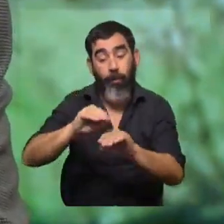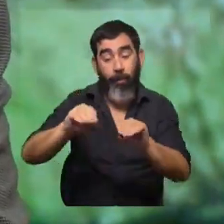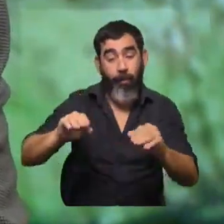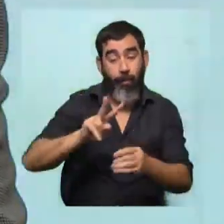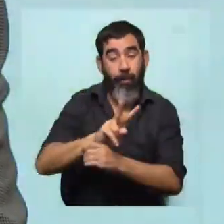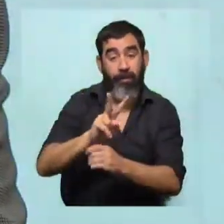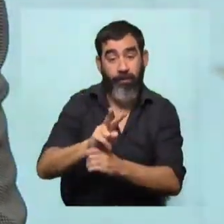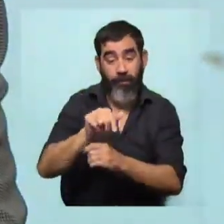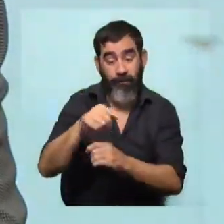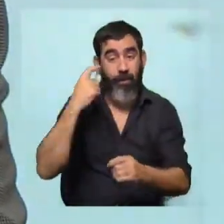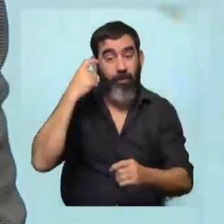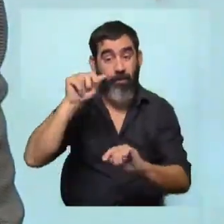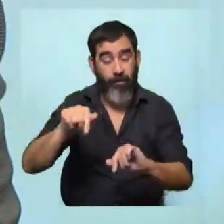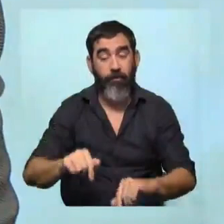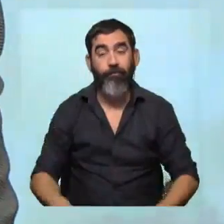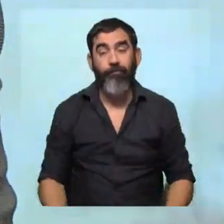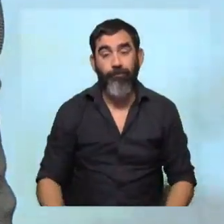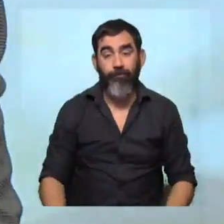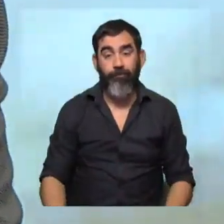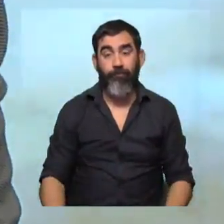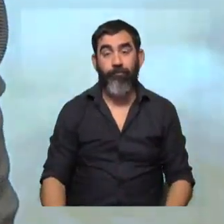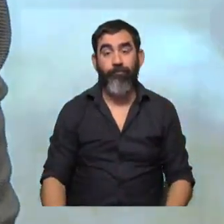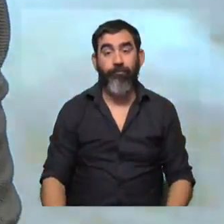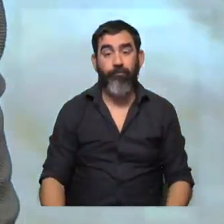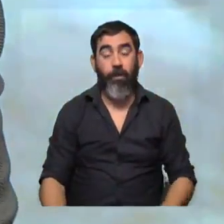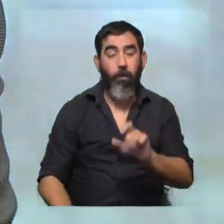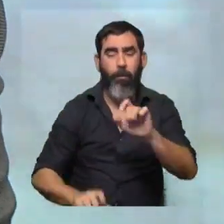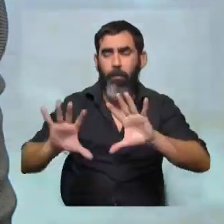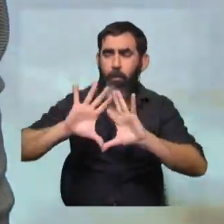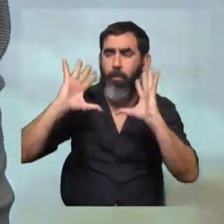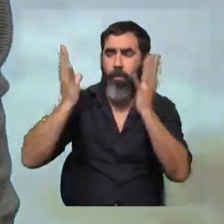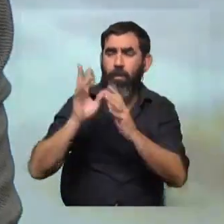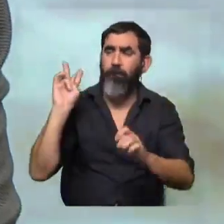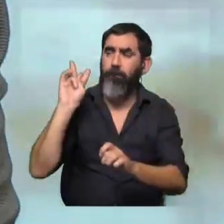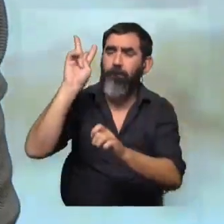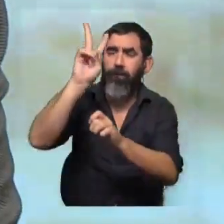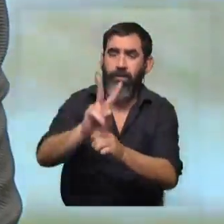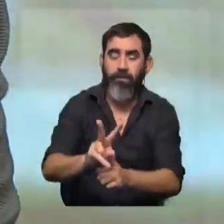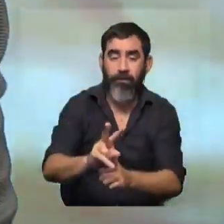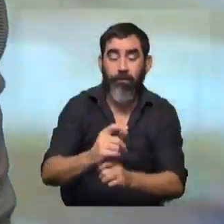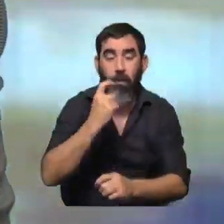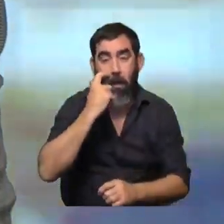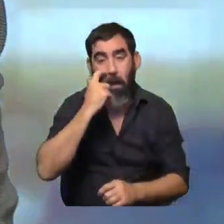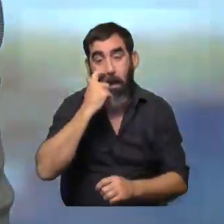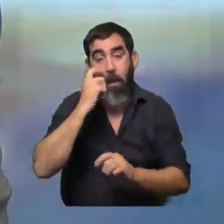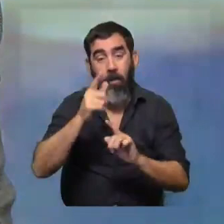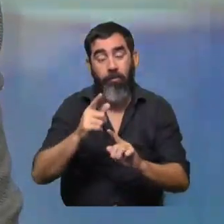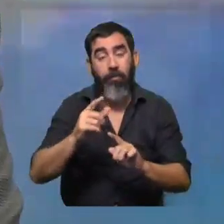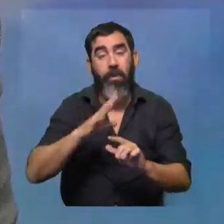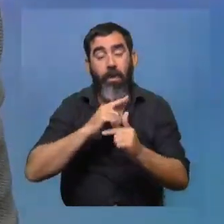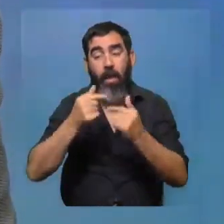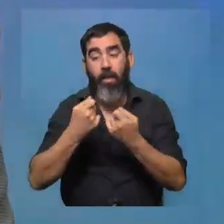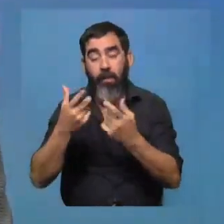porque justamente europeos y turistas de todo el mundo, uruguayos también, van a conocer ese lugar y le dan recursos,